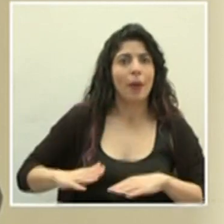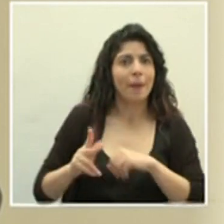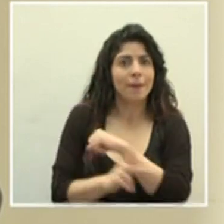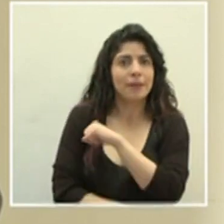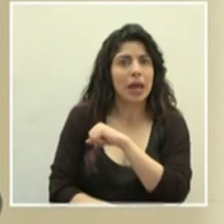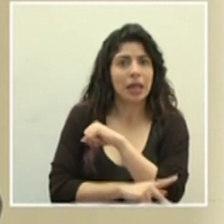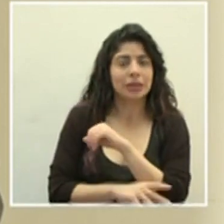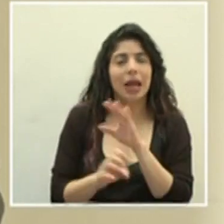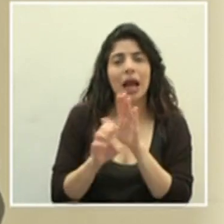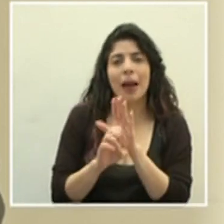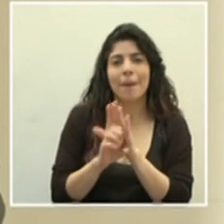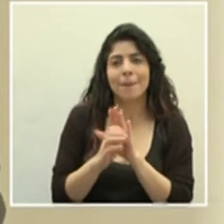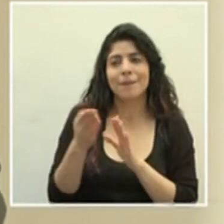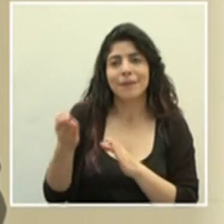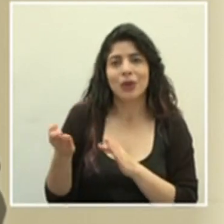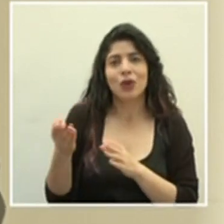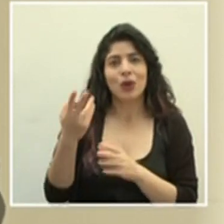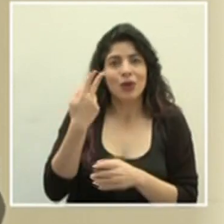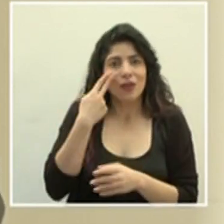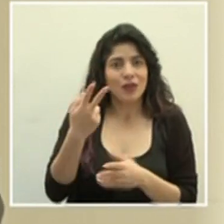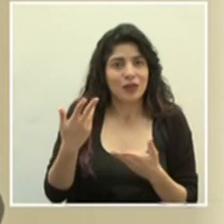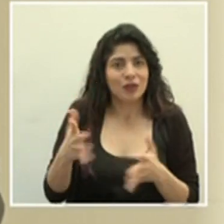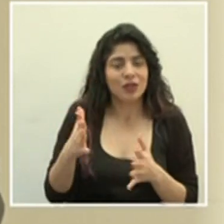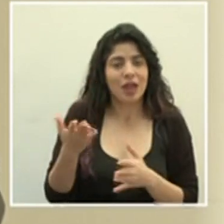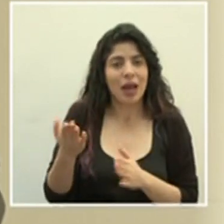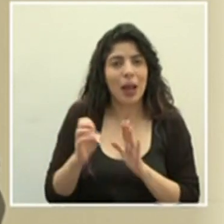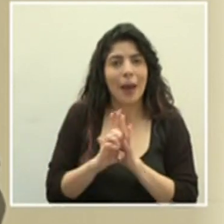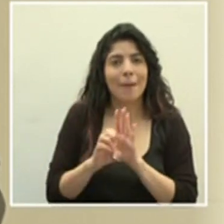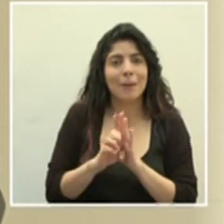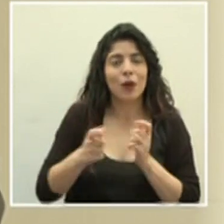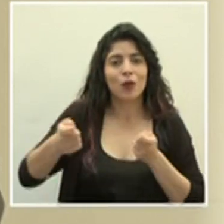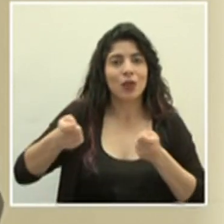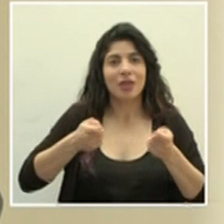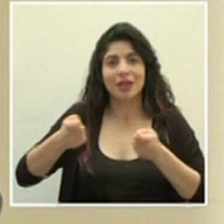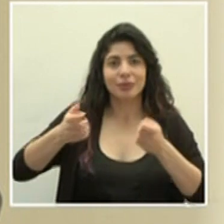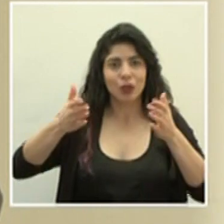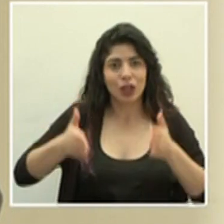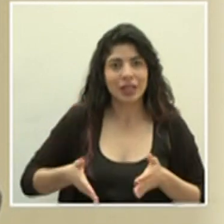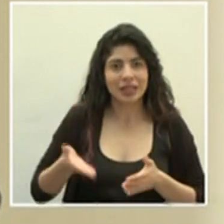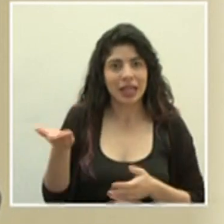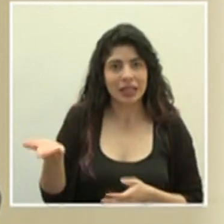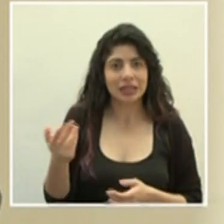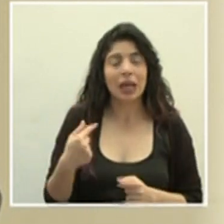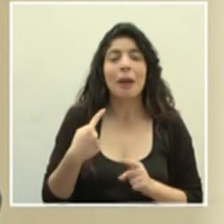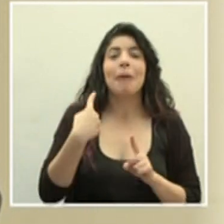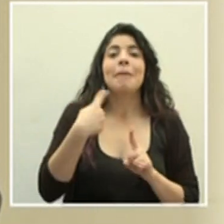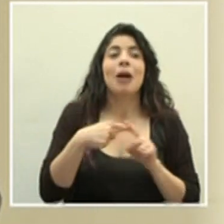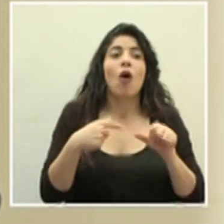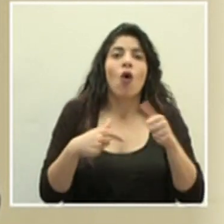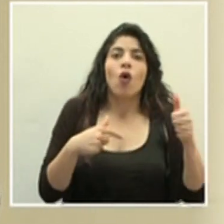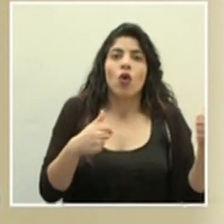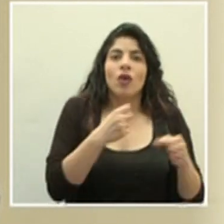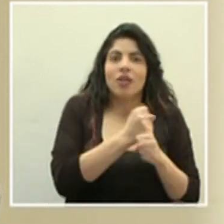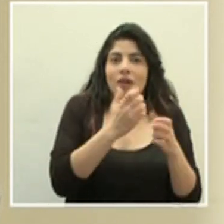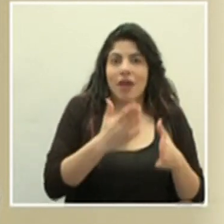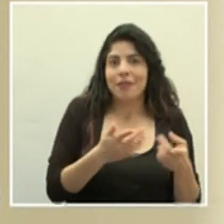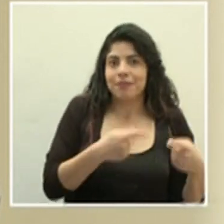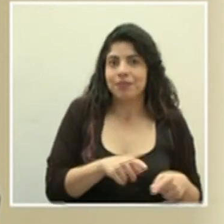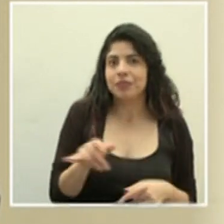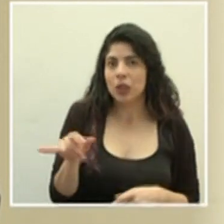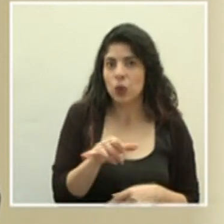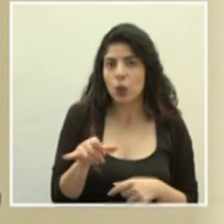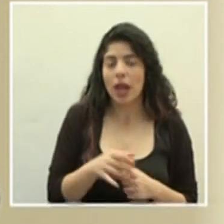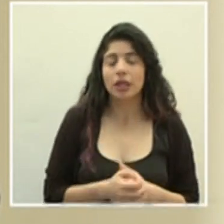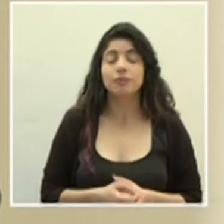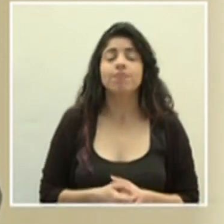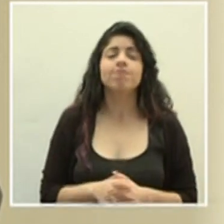país, tal como es el caso que vimos con los transportistas y otros trabajadores.